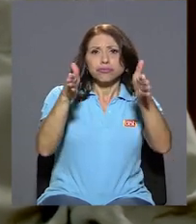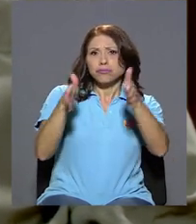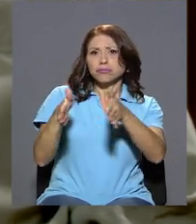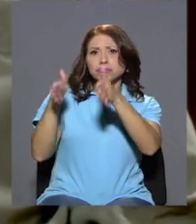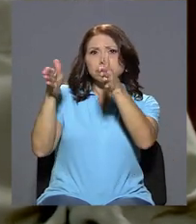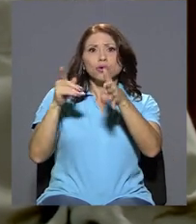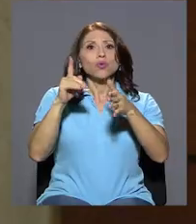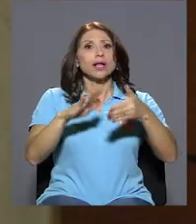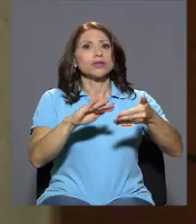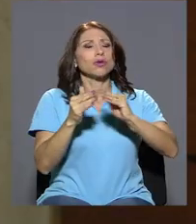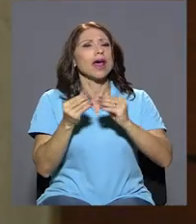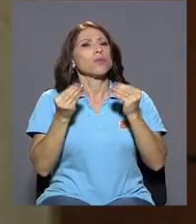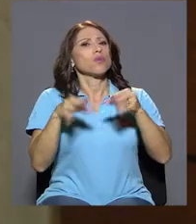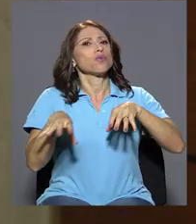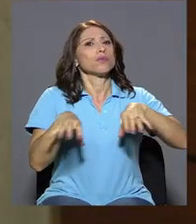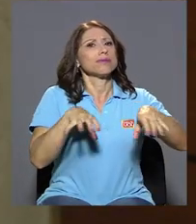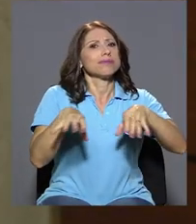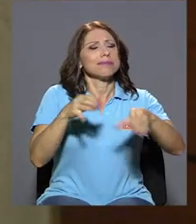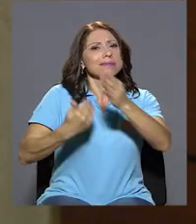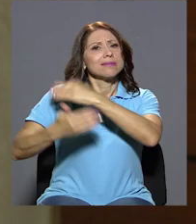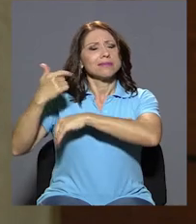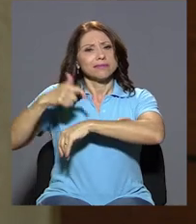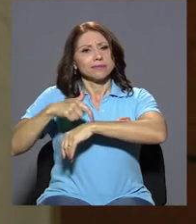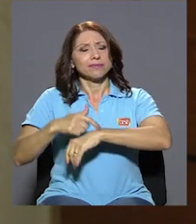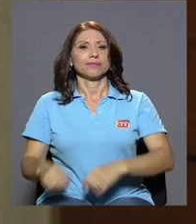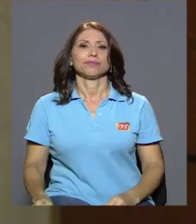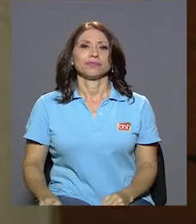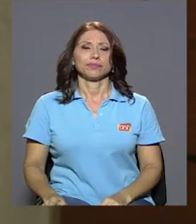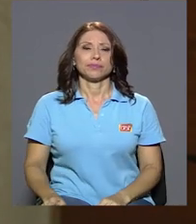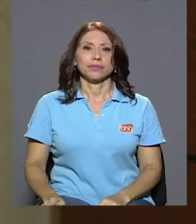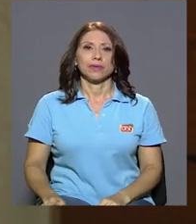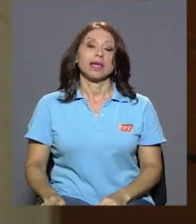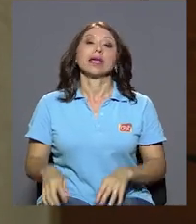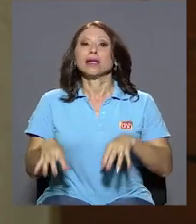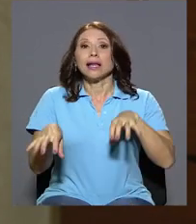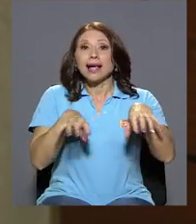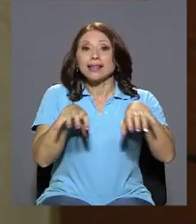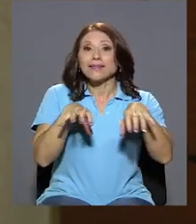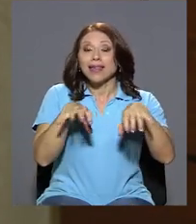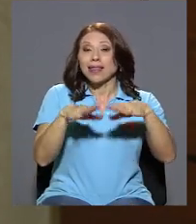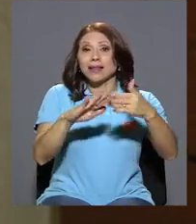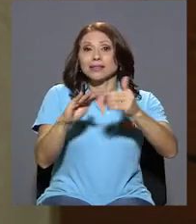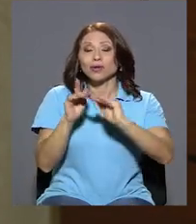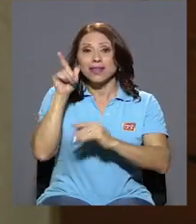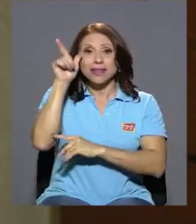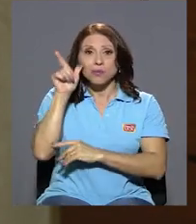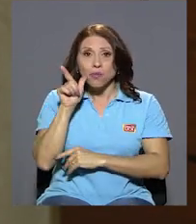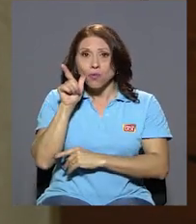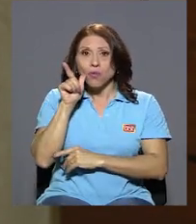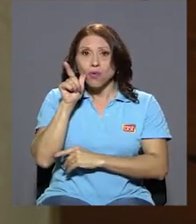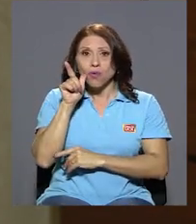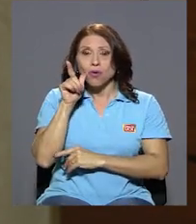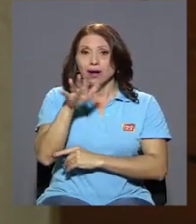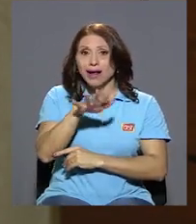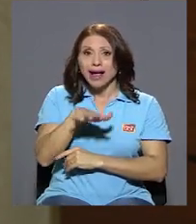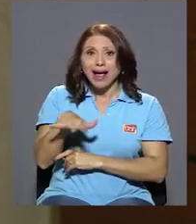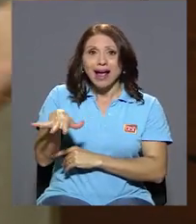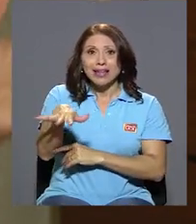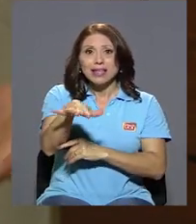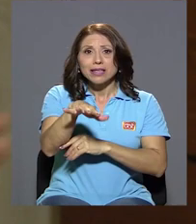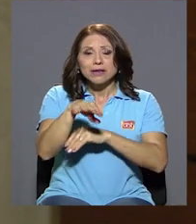bastante activa y yo diría muy dinámica en aquel entonces y la actividad en la ciudad de limón